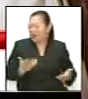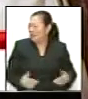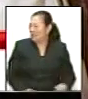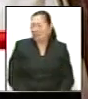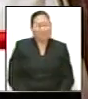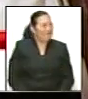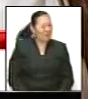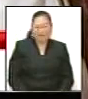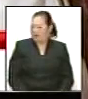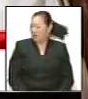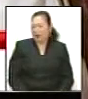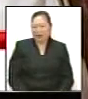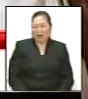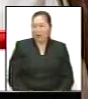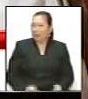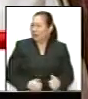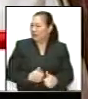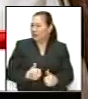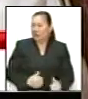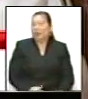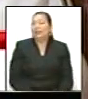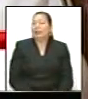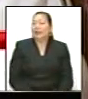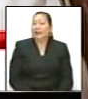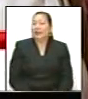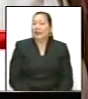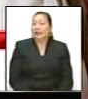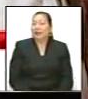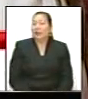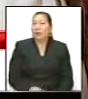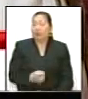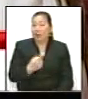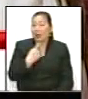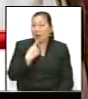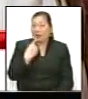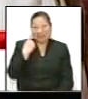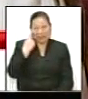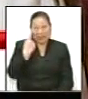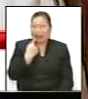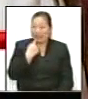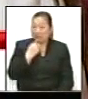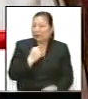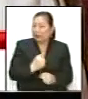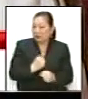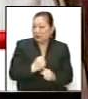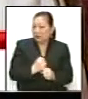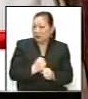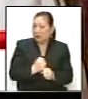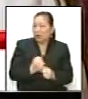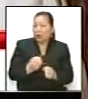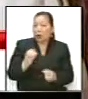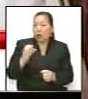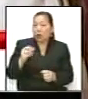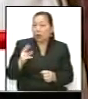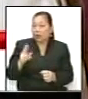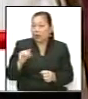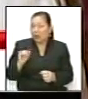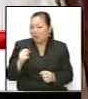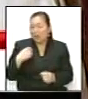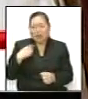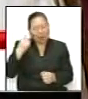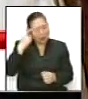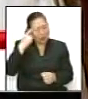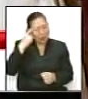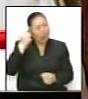presidente. Simplemente hacer el seguimiento. El señor Nelson Chuy nos decía que va a trabajar con la Contraloría. Yo recuerdo